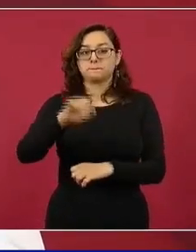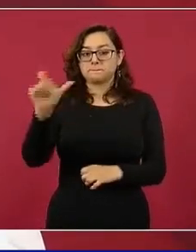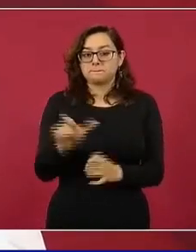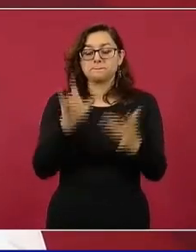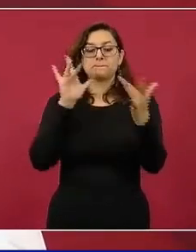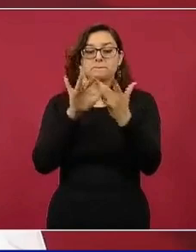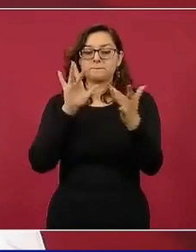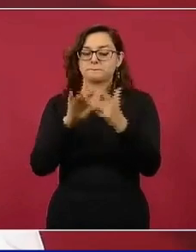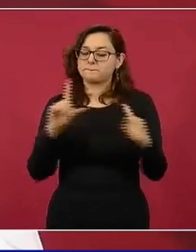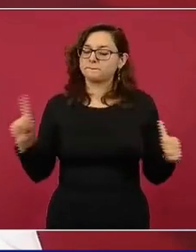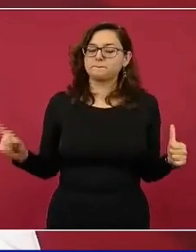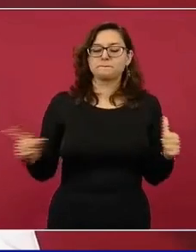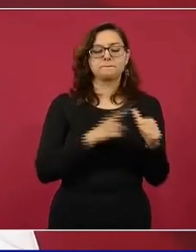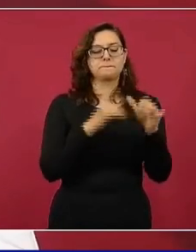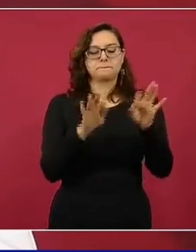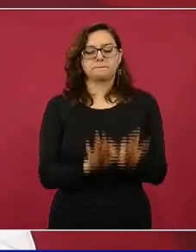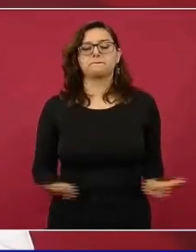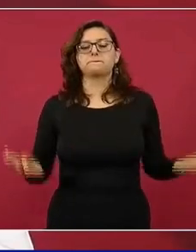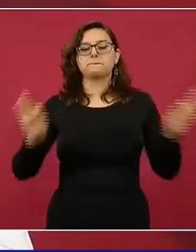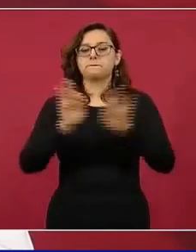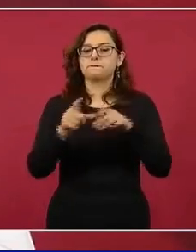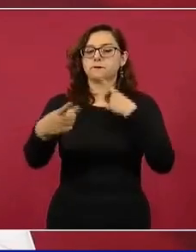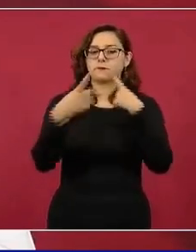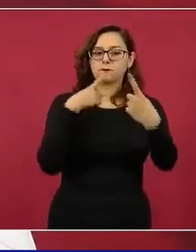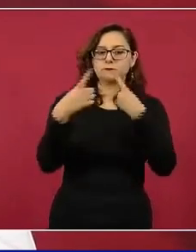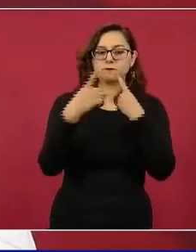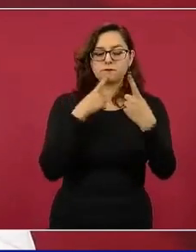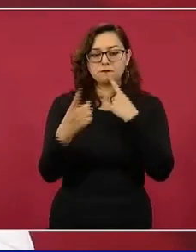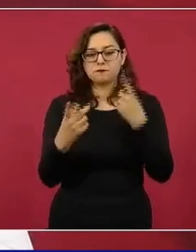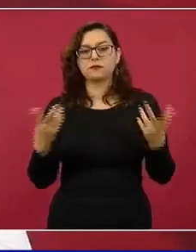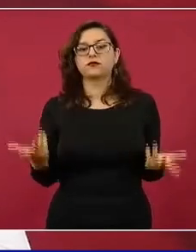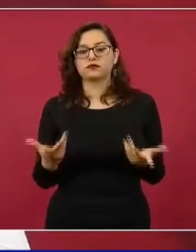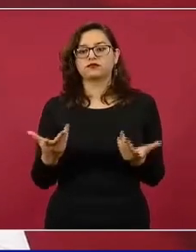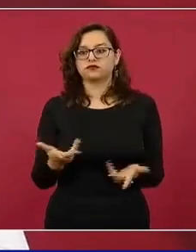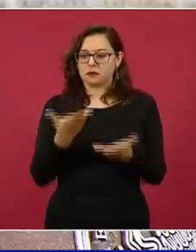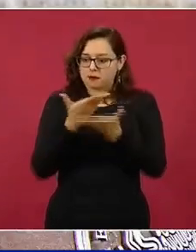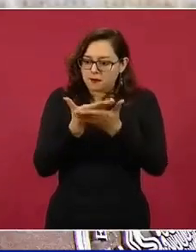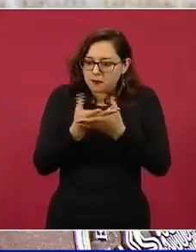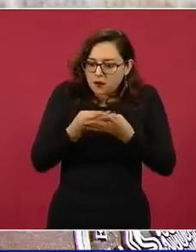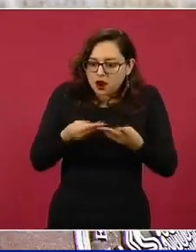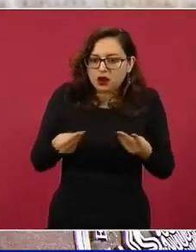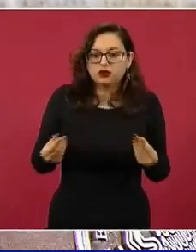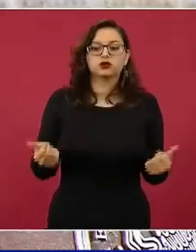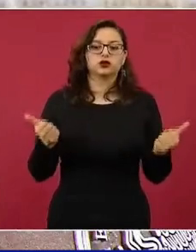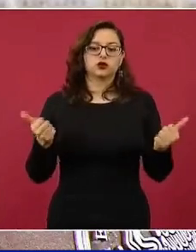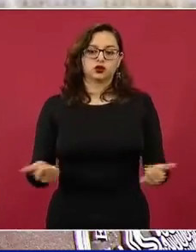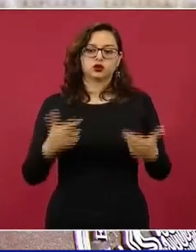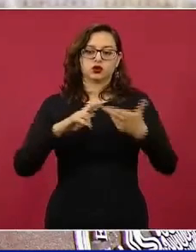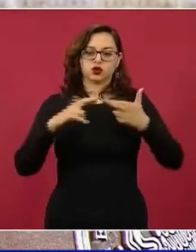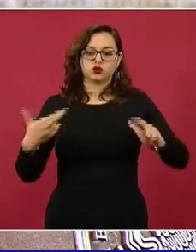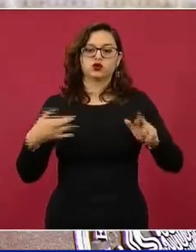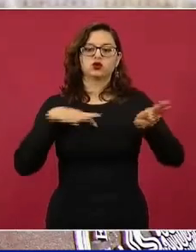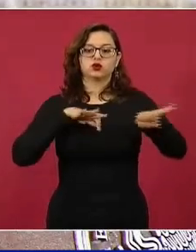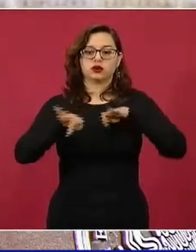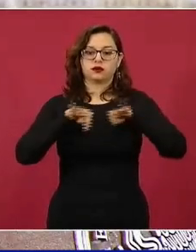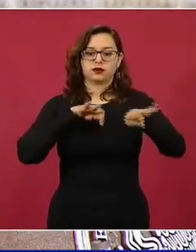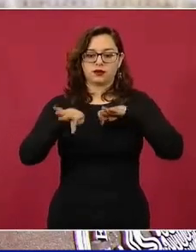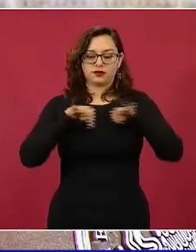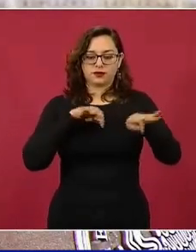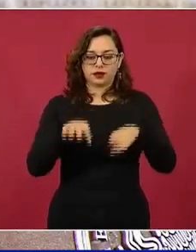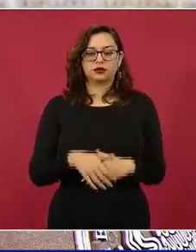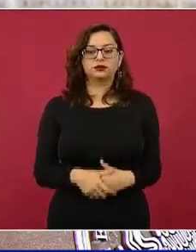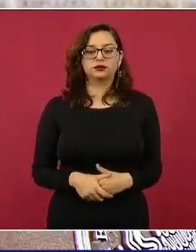deberá prevalecer el diálogo y la concertación como vía de solución en las relaciones laborales.